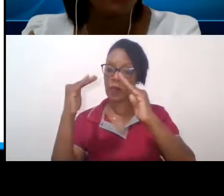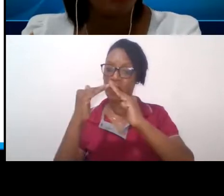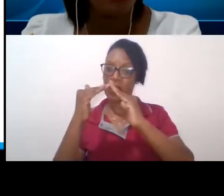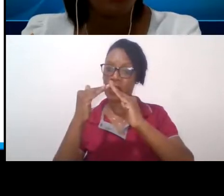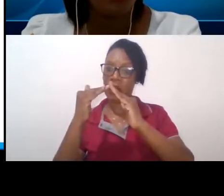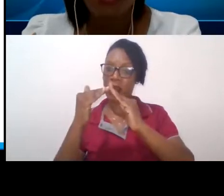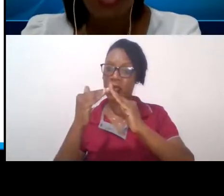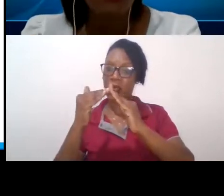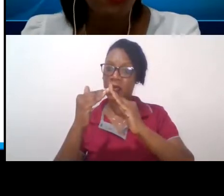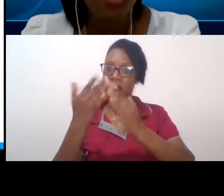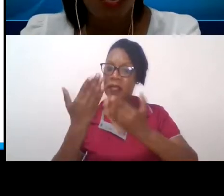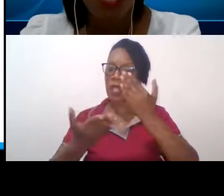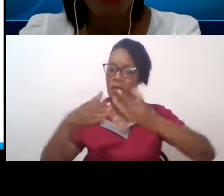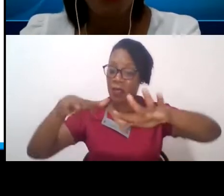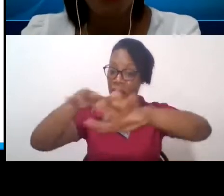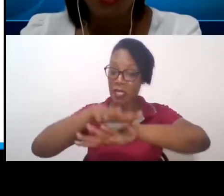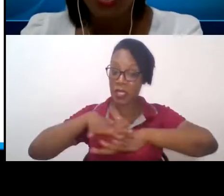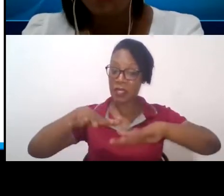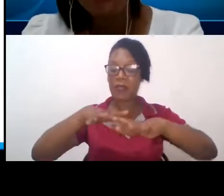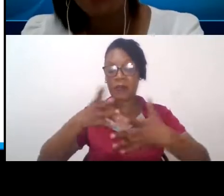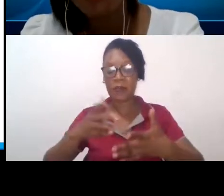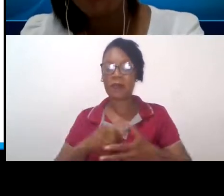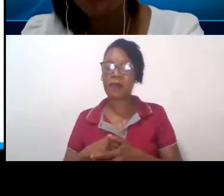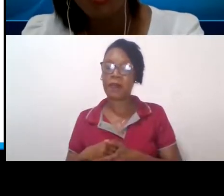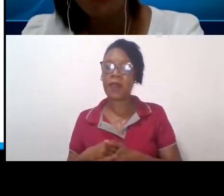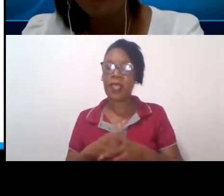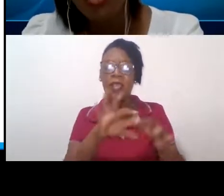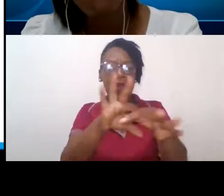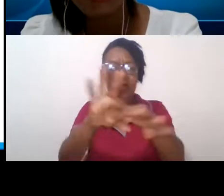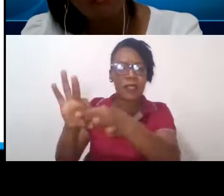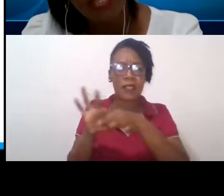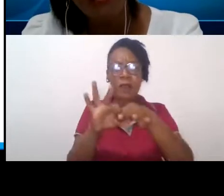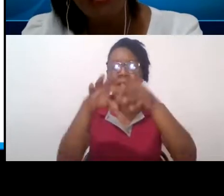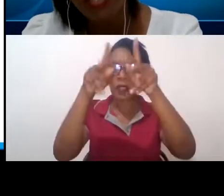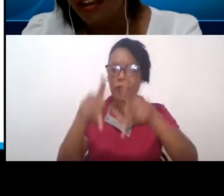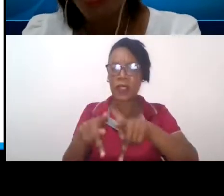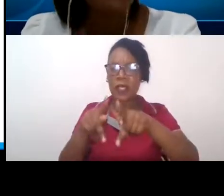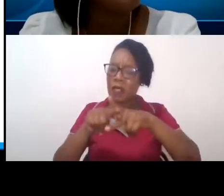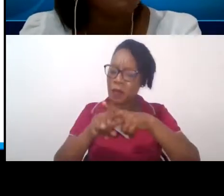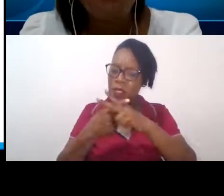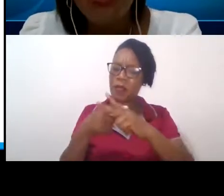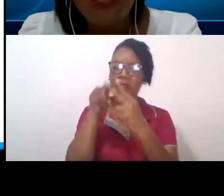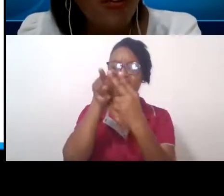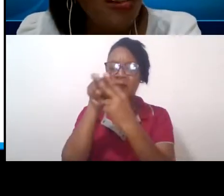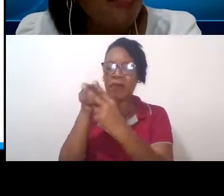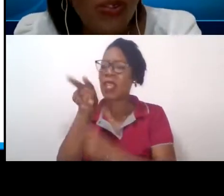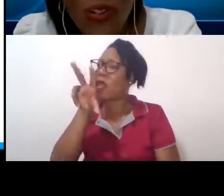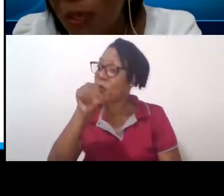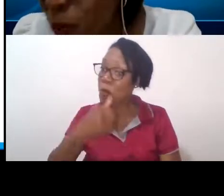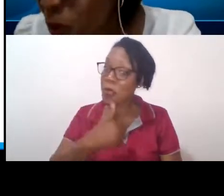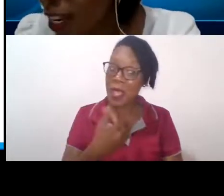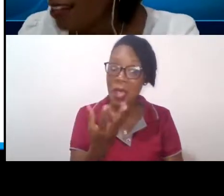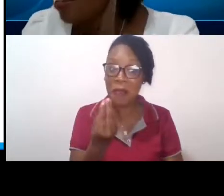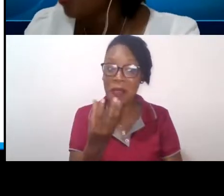vive en cierto contexto, en cierto entorno, y relacionémonos con la persona y empecemos a conocerla. No le tengamos miedo a las